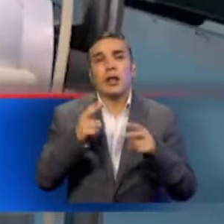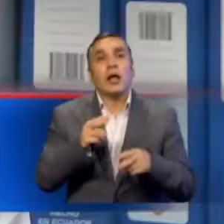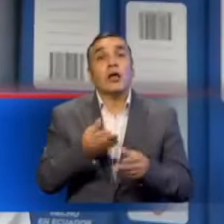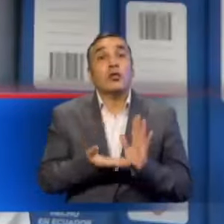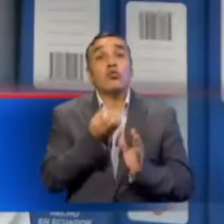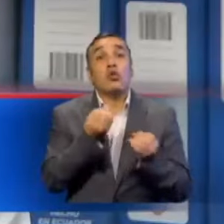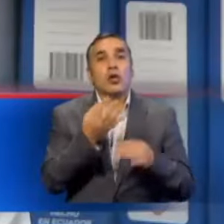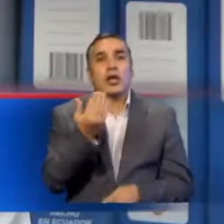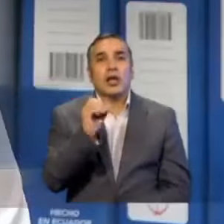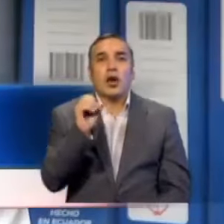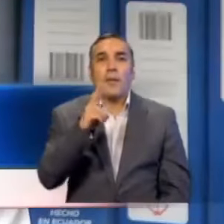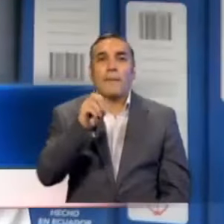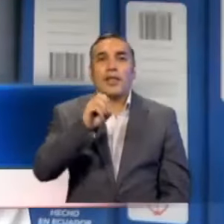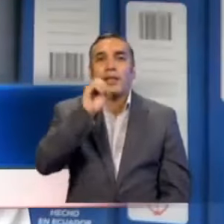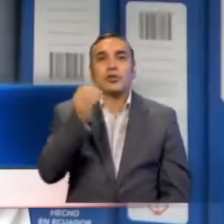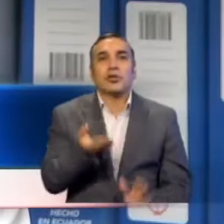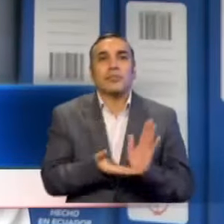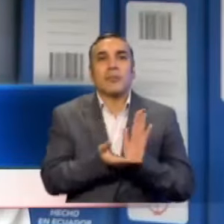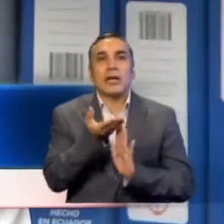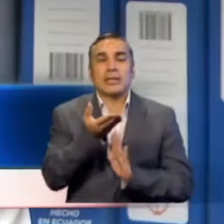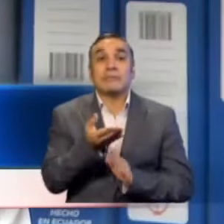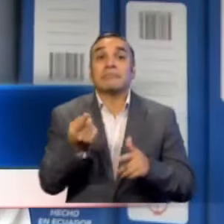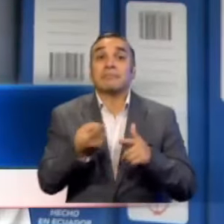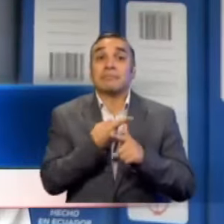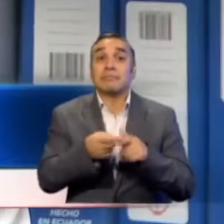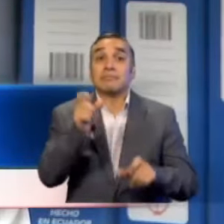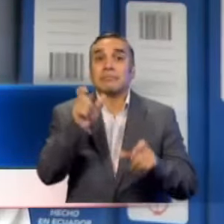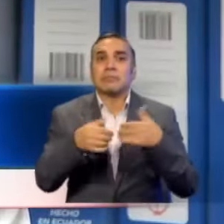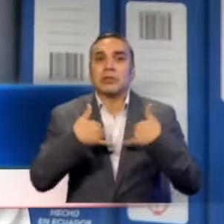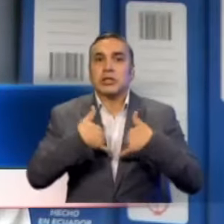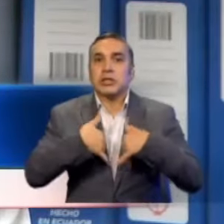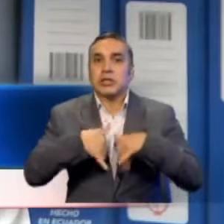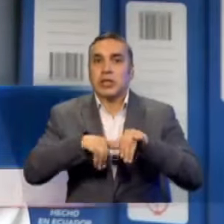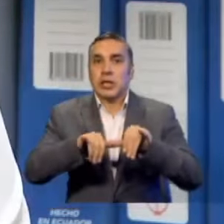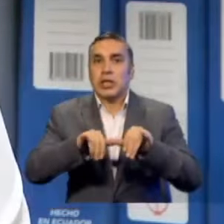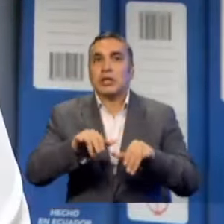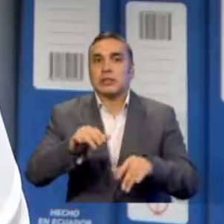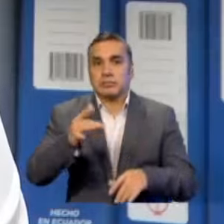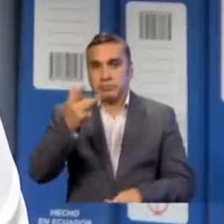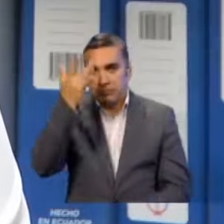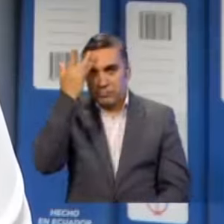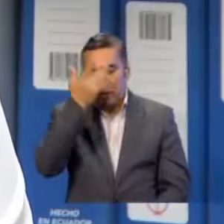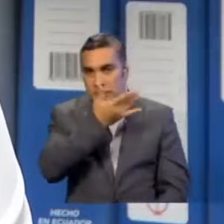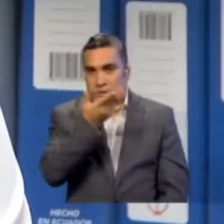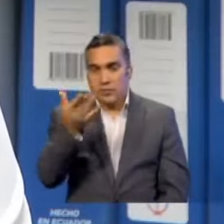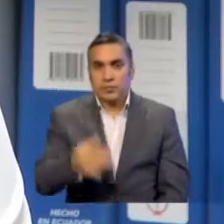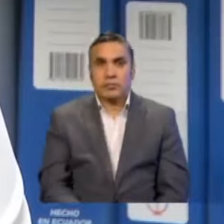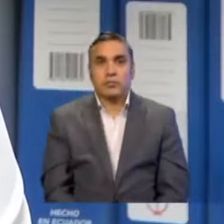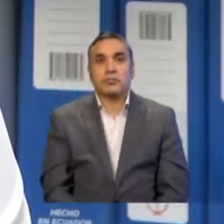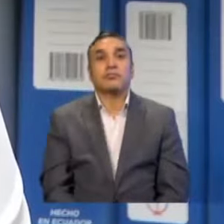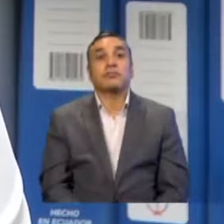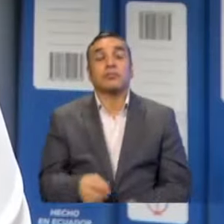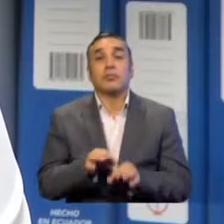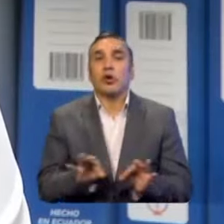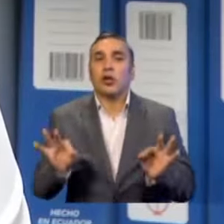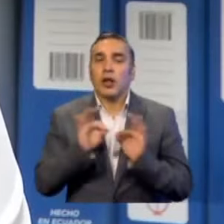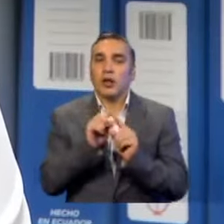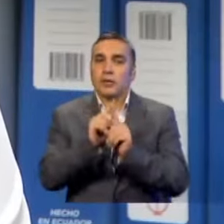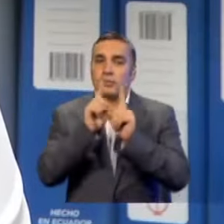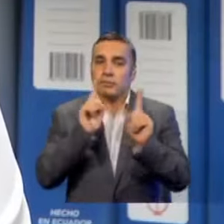20%. Por lo que es meritorio que la población continúe con todos los mecanismos de bioseguridad a través del distanciamiento social, el empleo